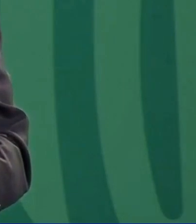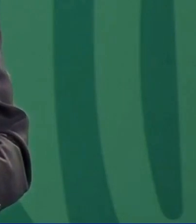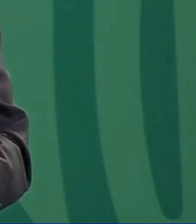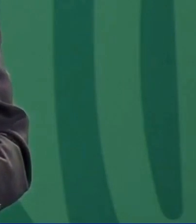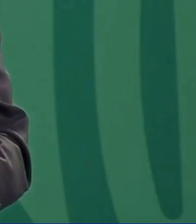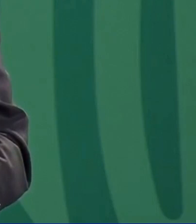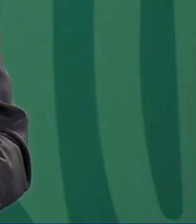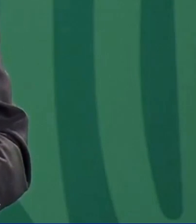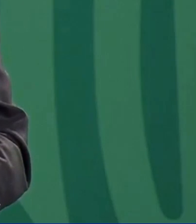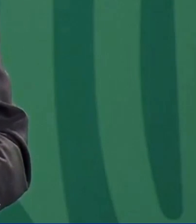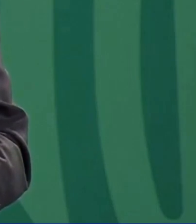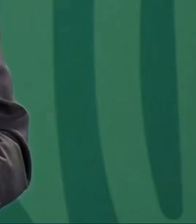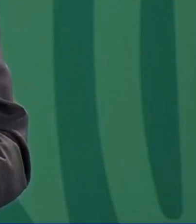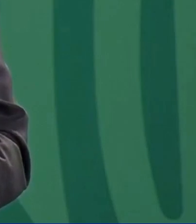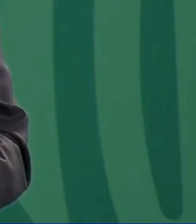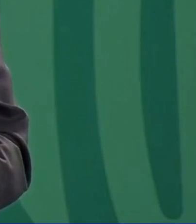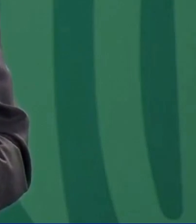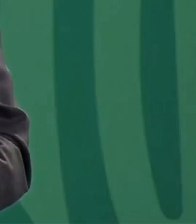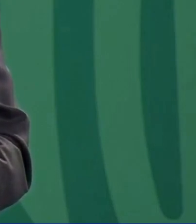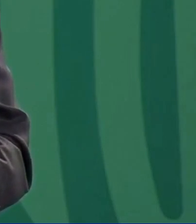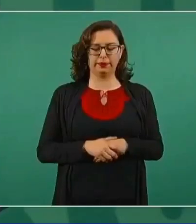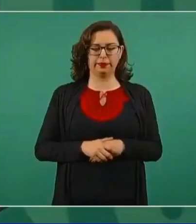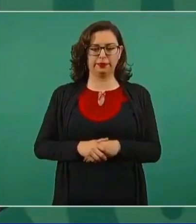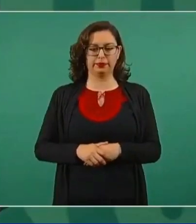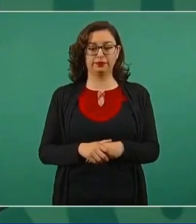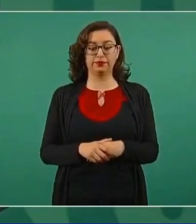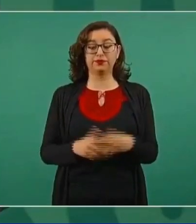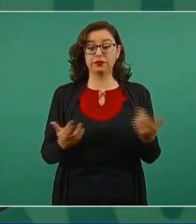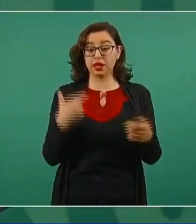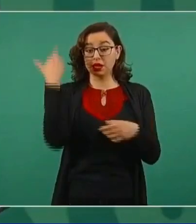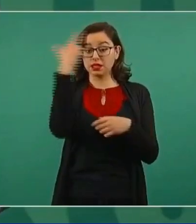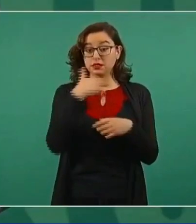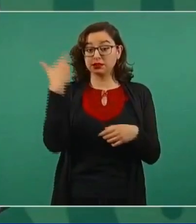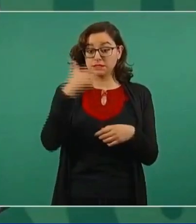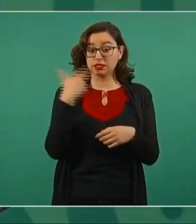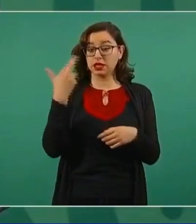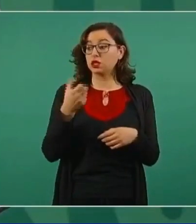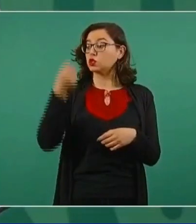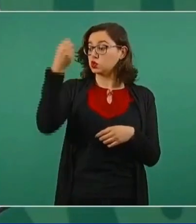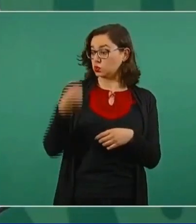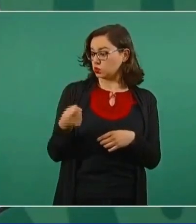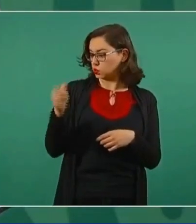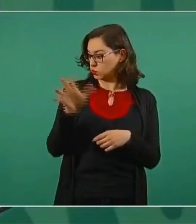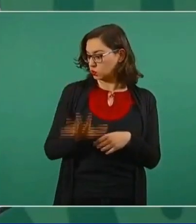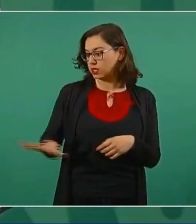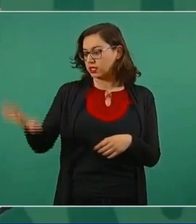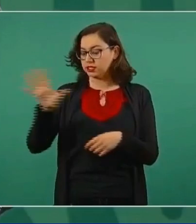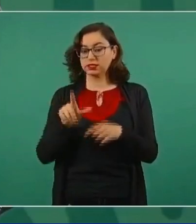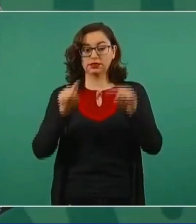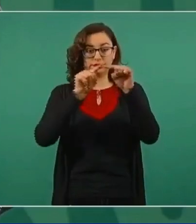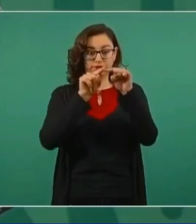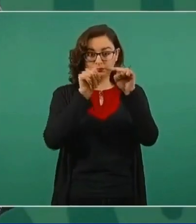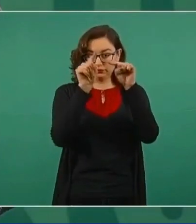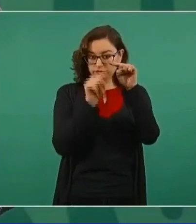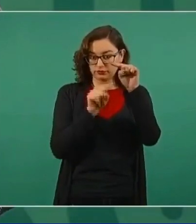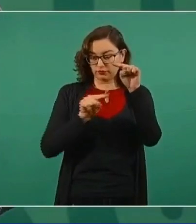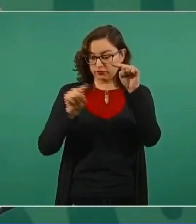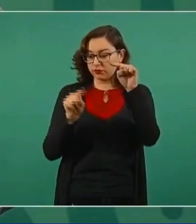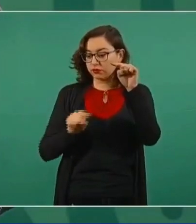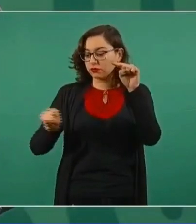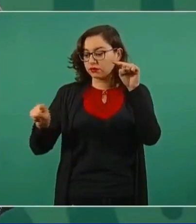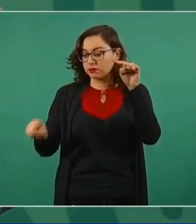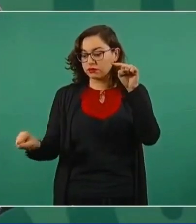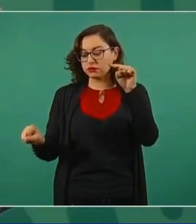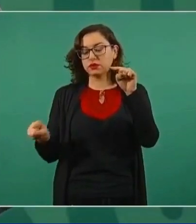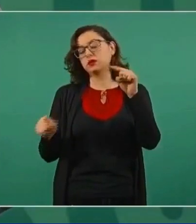sureste, la mayor parte de los tramos, desde Coatzacoalcos hasta